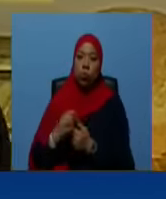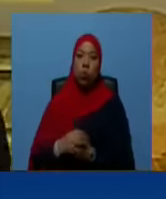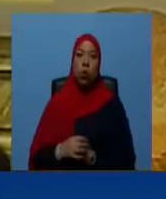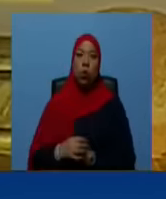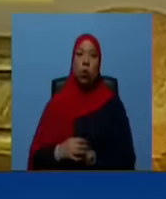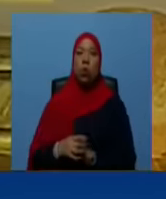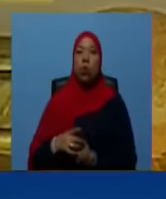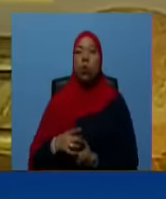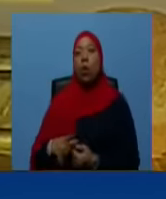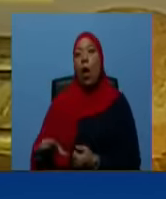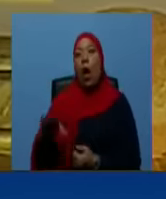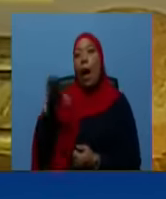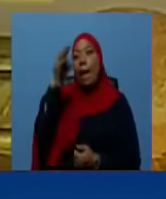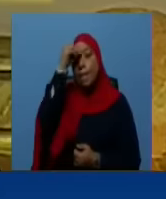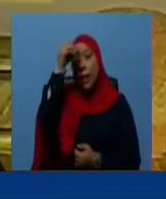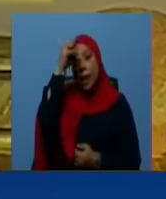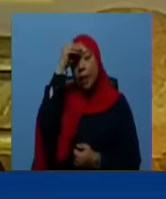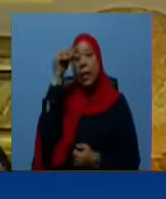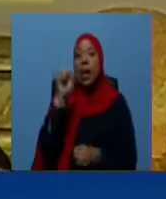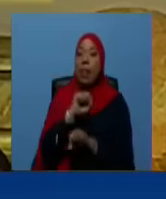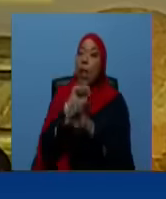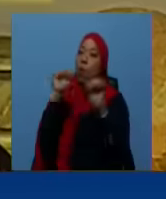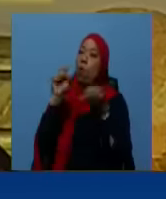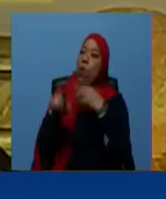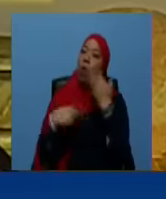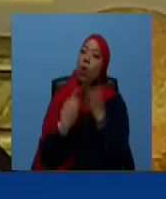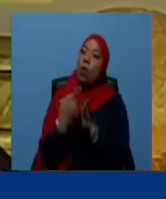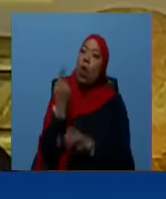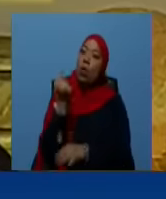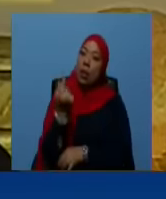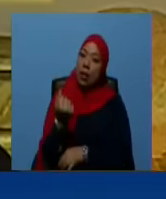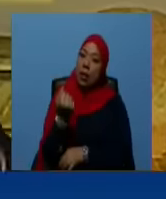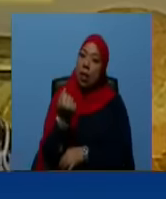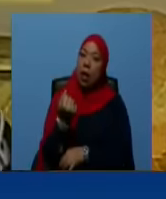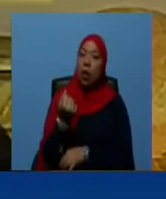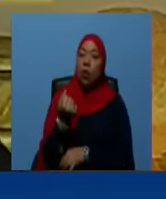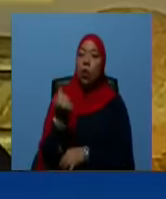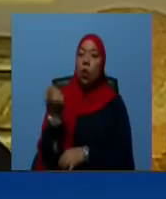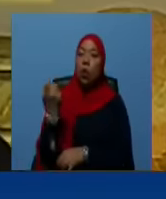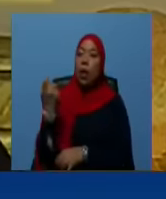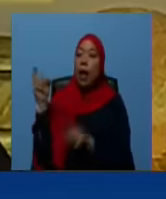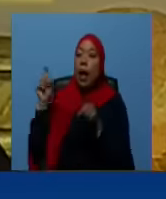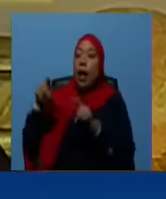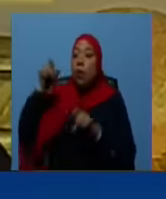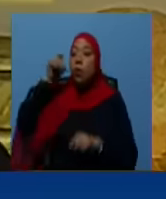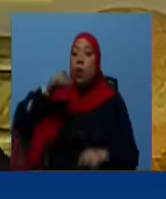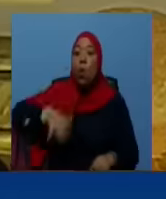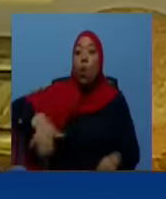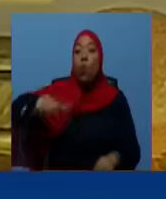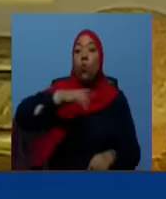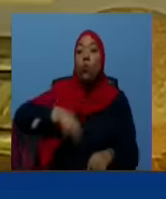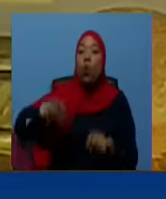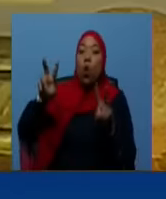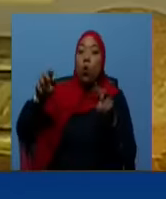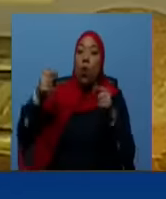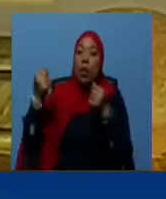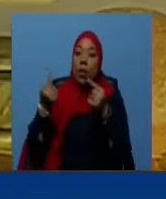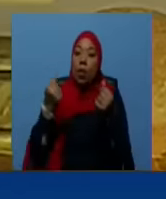Eso sí lo aprendimos temprano y creo que es ABC de la economía. Hay que educar a los pueblos en la nueva economía.